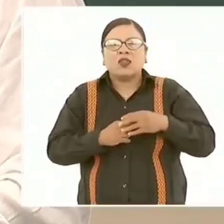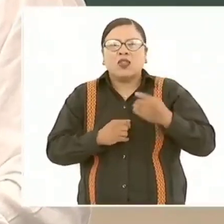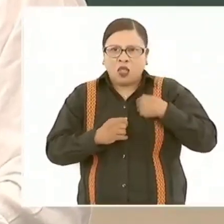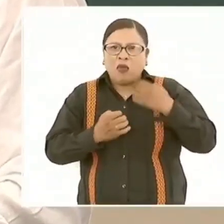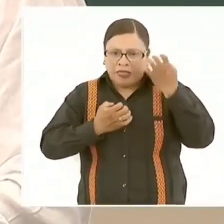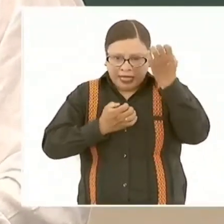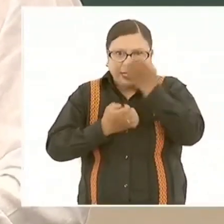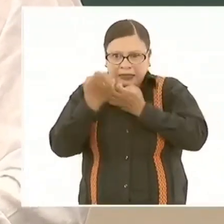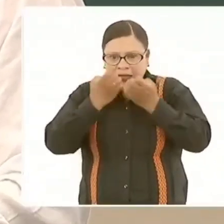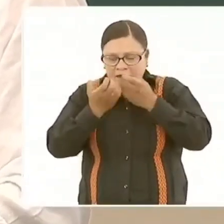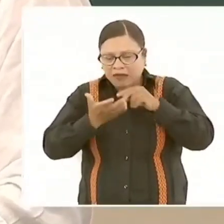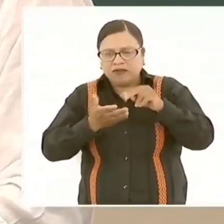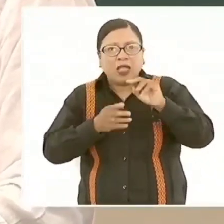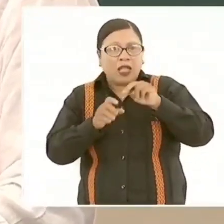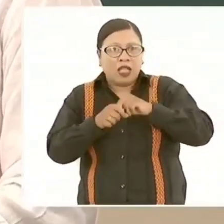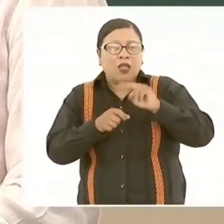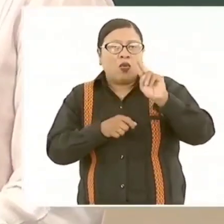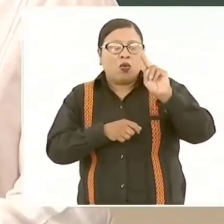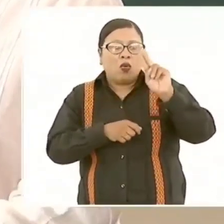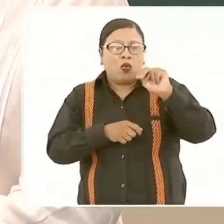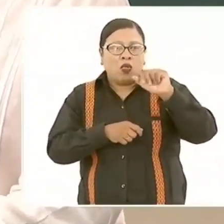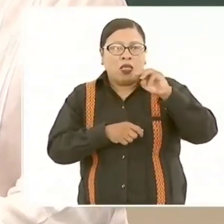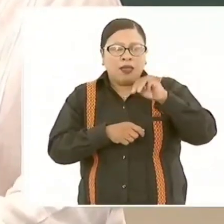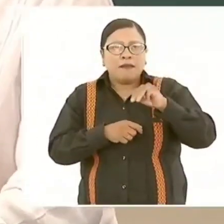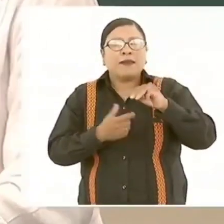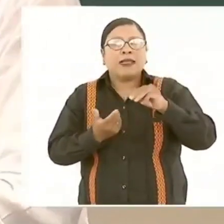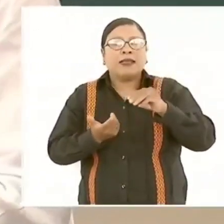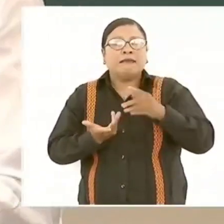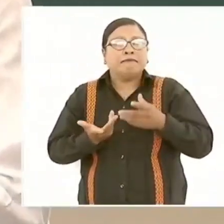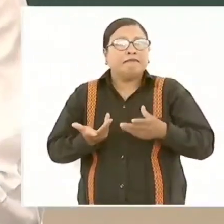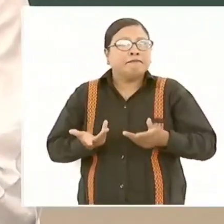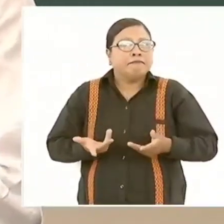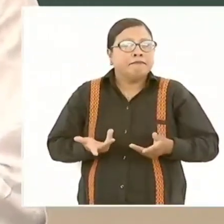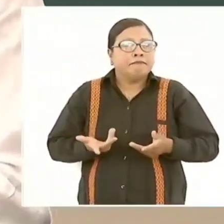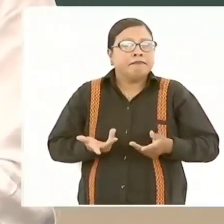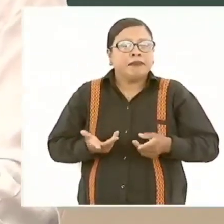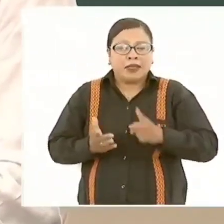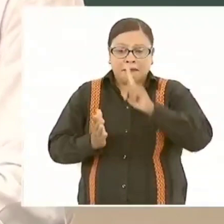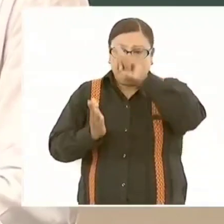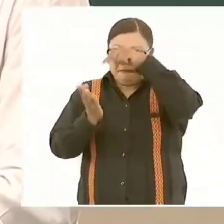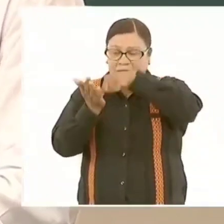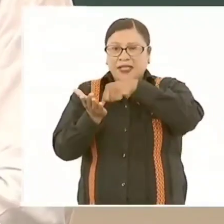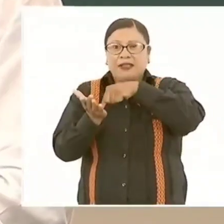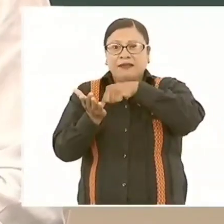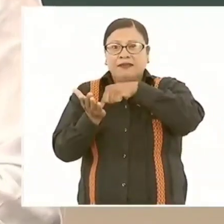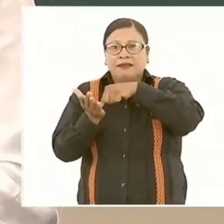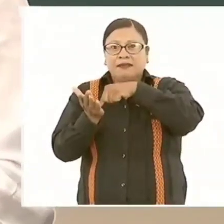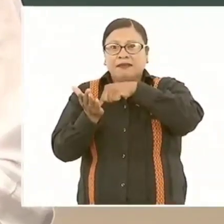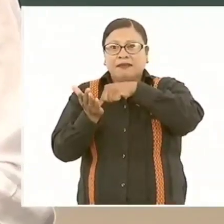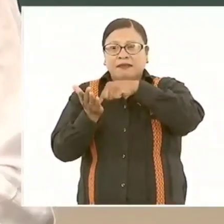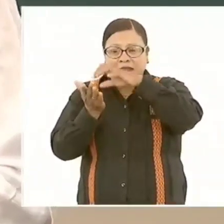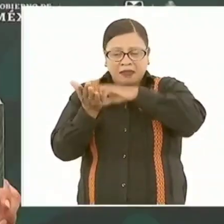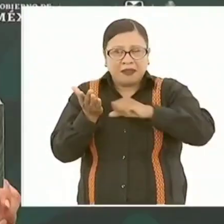presentamos examen en la UNAM y de cada 1,000